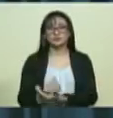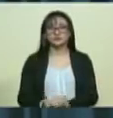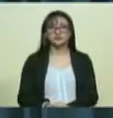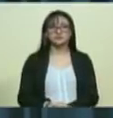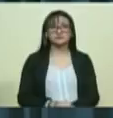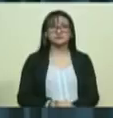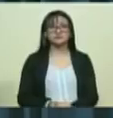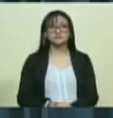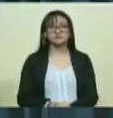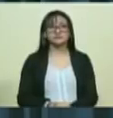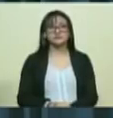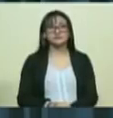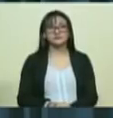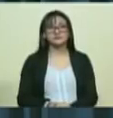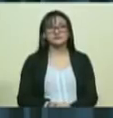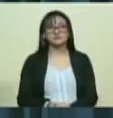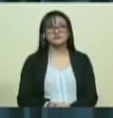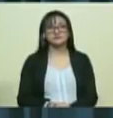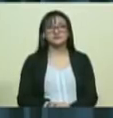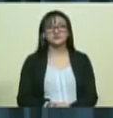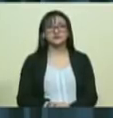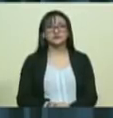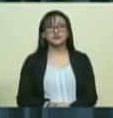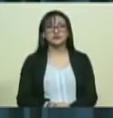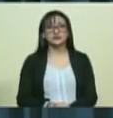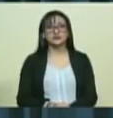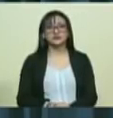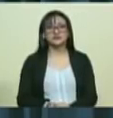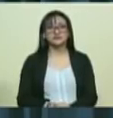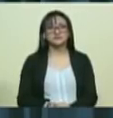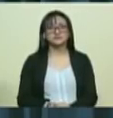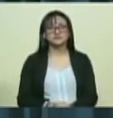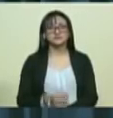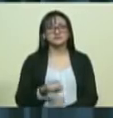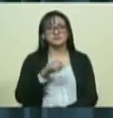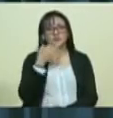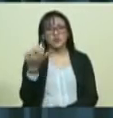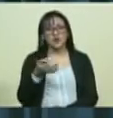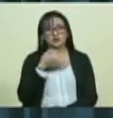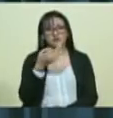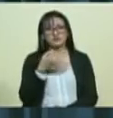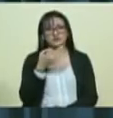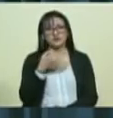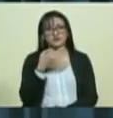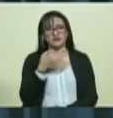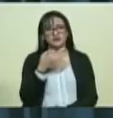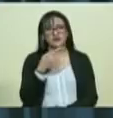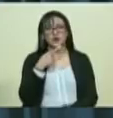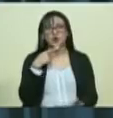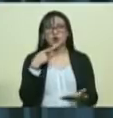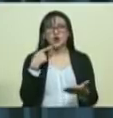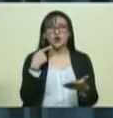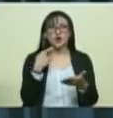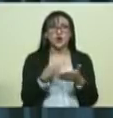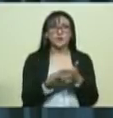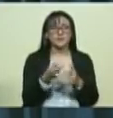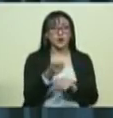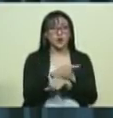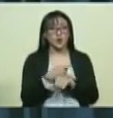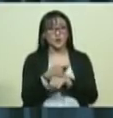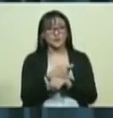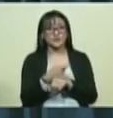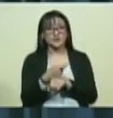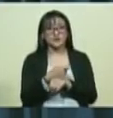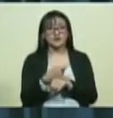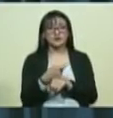muy buenas tardes en nombre del presidente nicolás maduro moore y del gobierno bolivariano